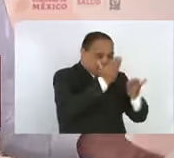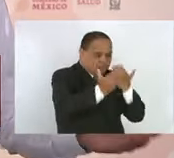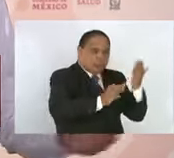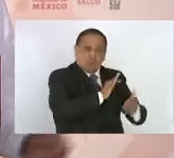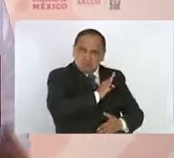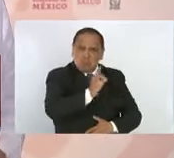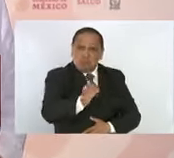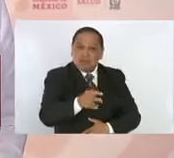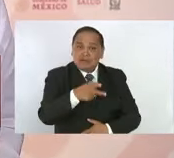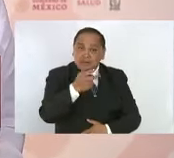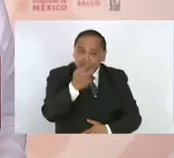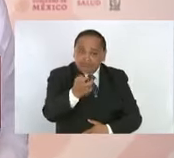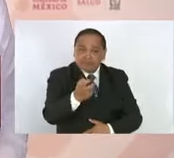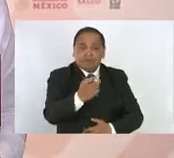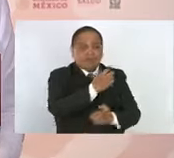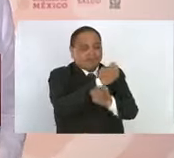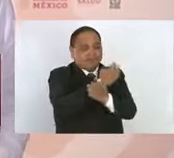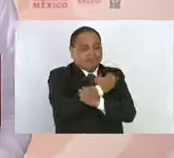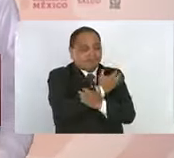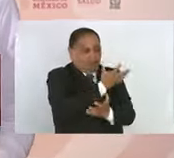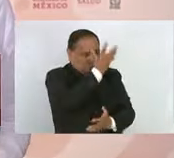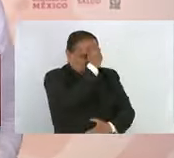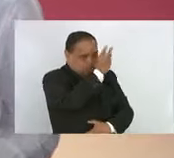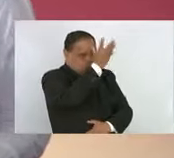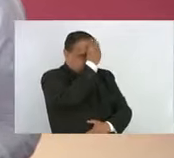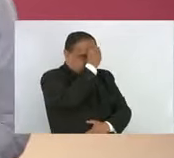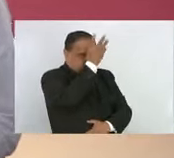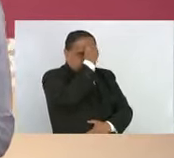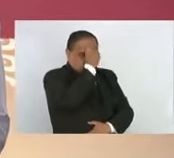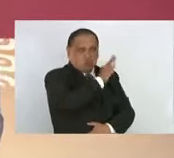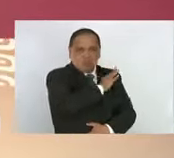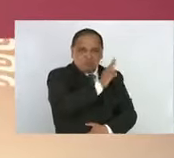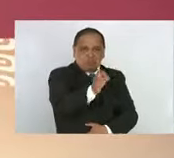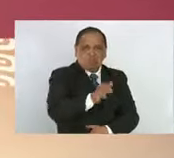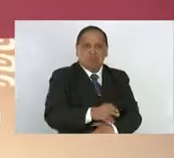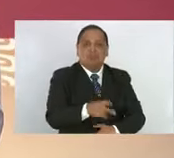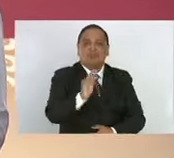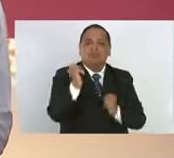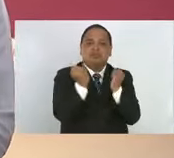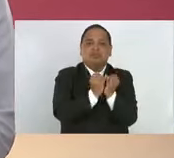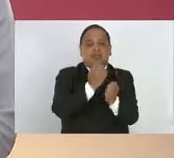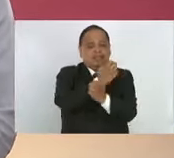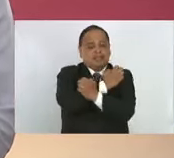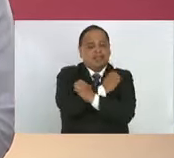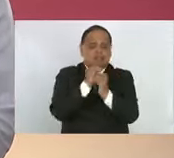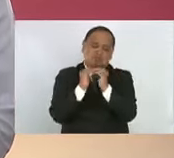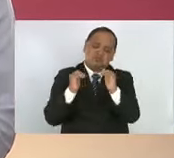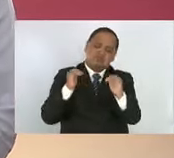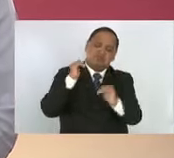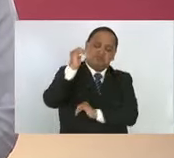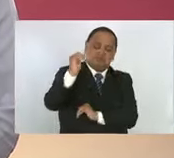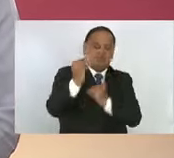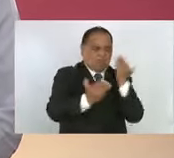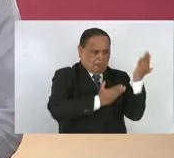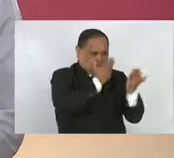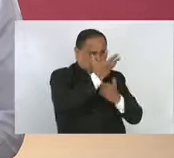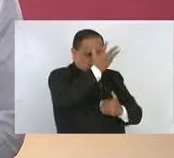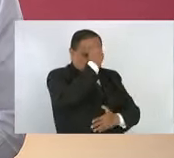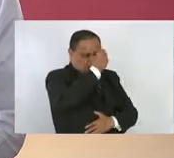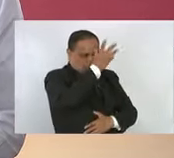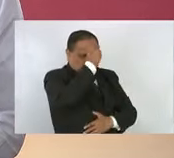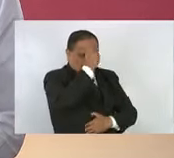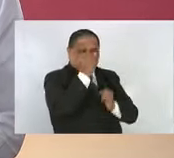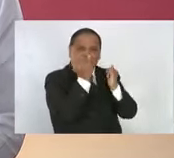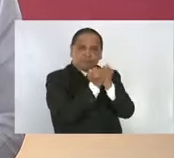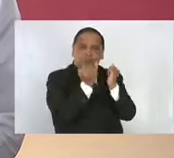la educación superior y la educación en todos los